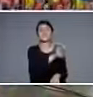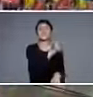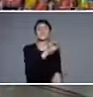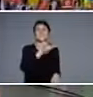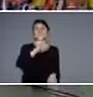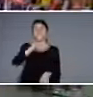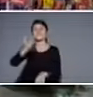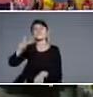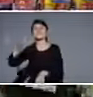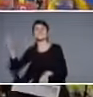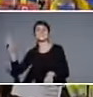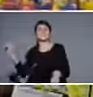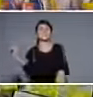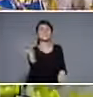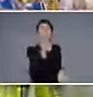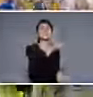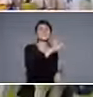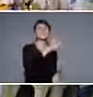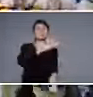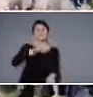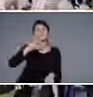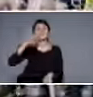¿Cómo? Sí,